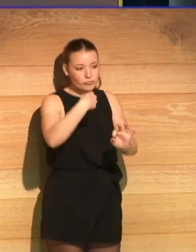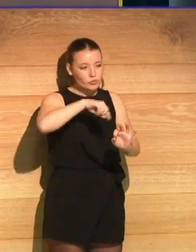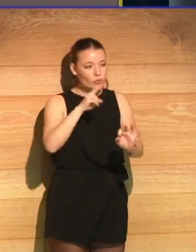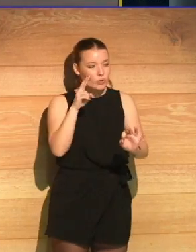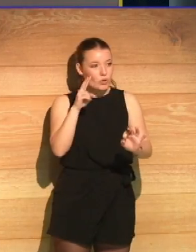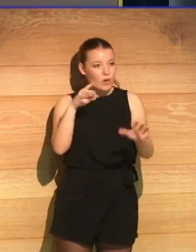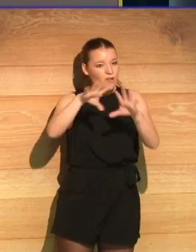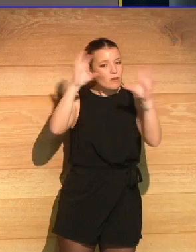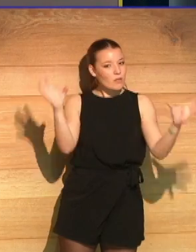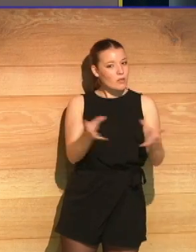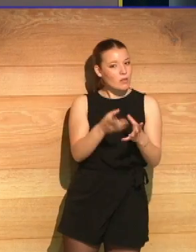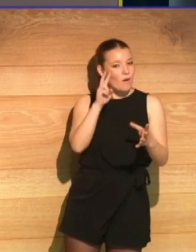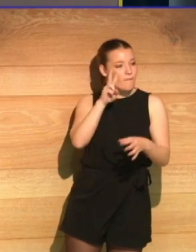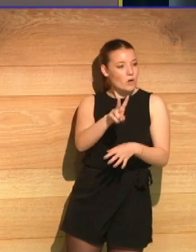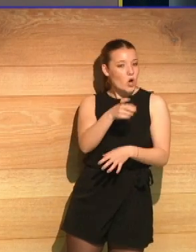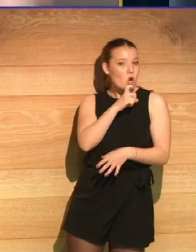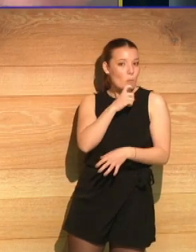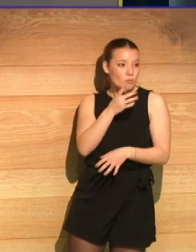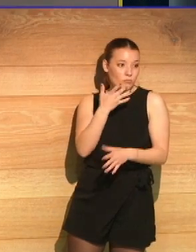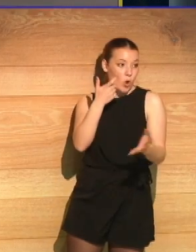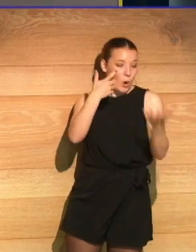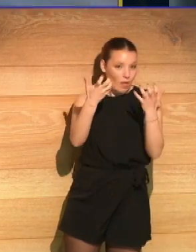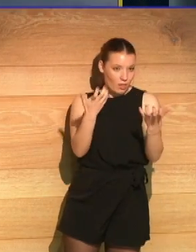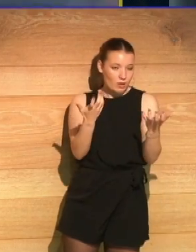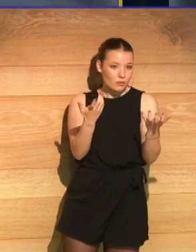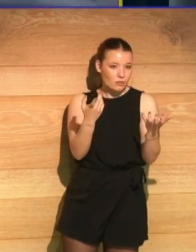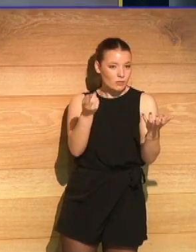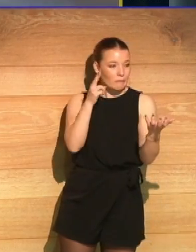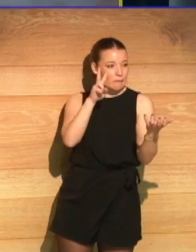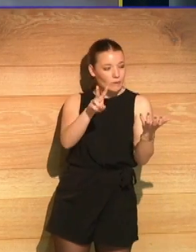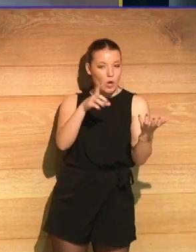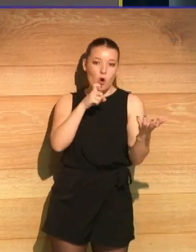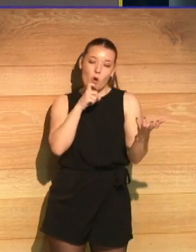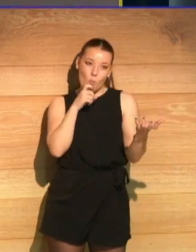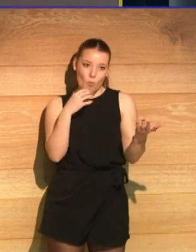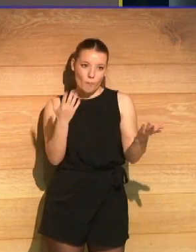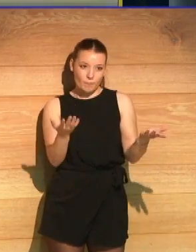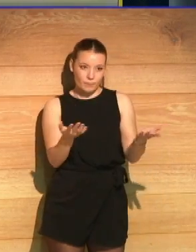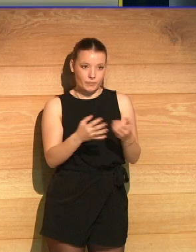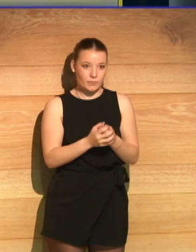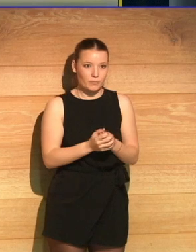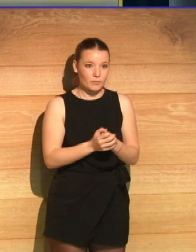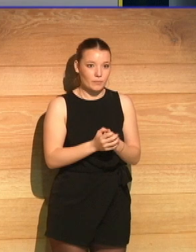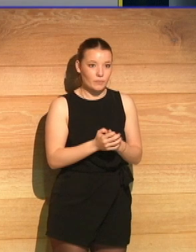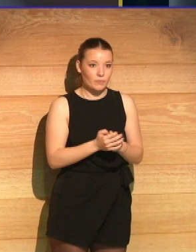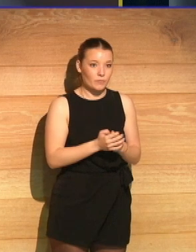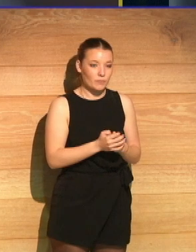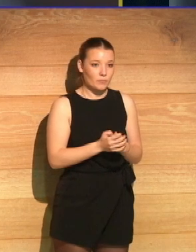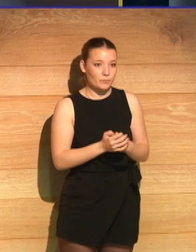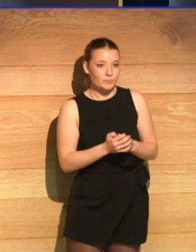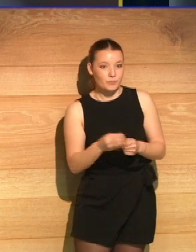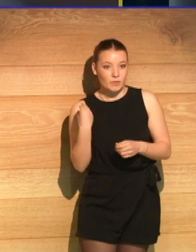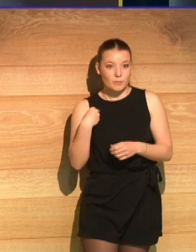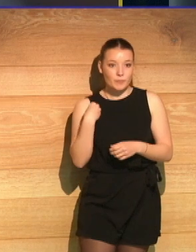la Tierra como una obra de arte. Y la escenografía hay un cubierto del domo geodésico que es